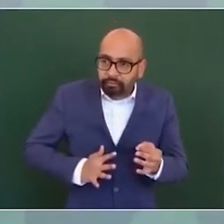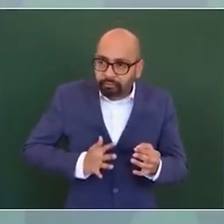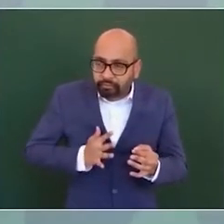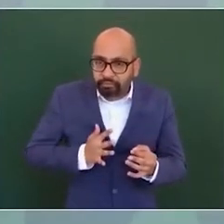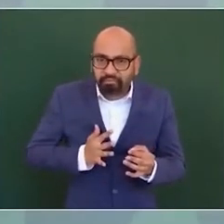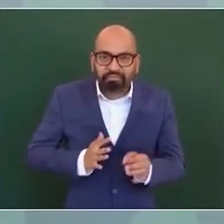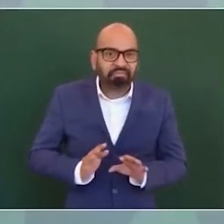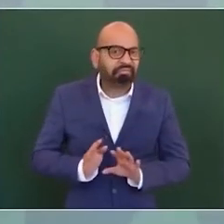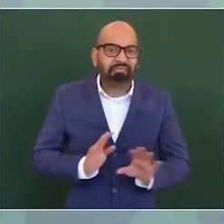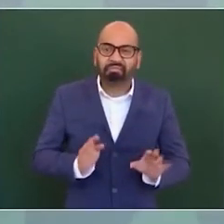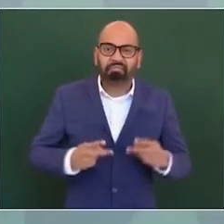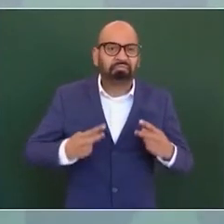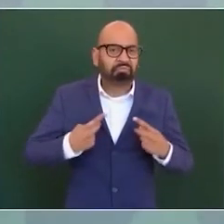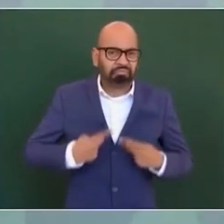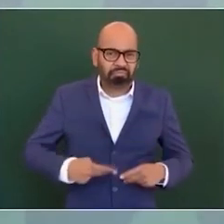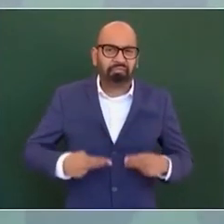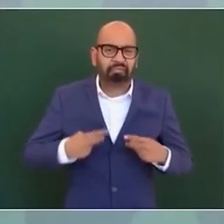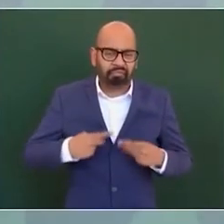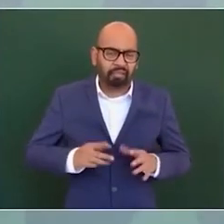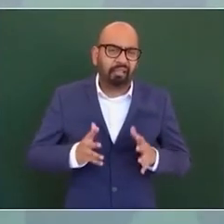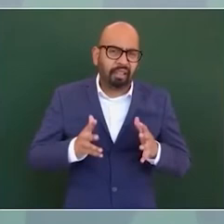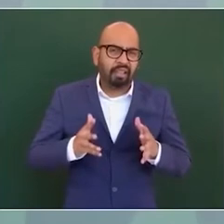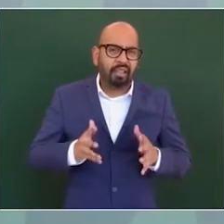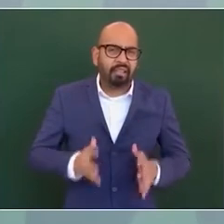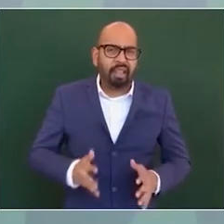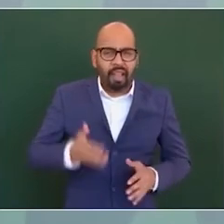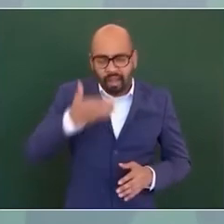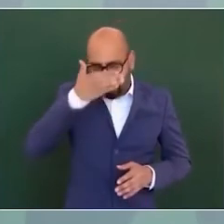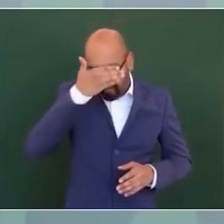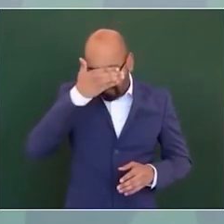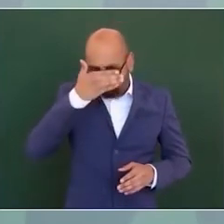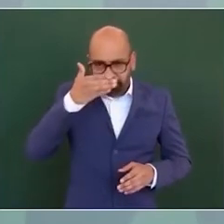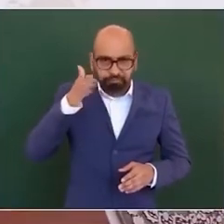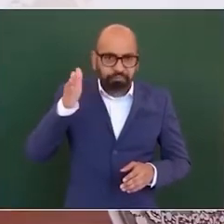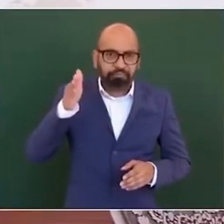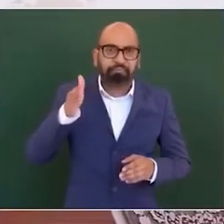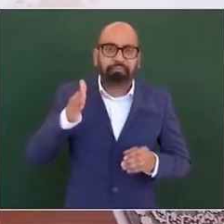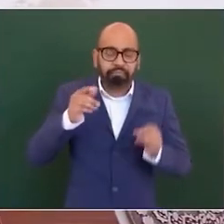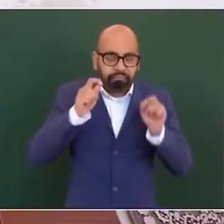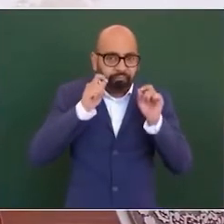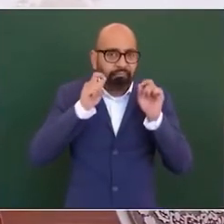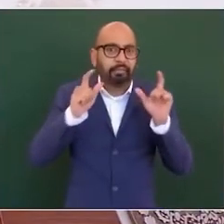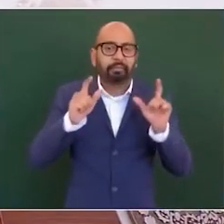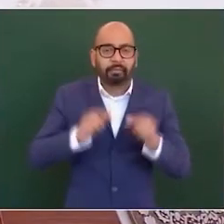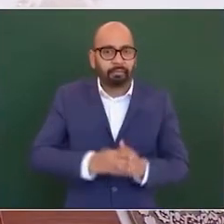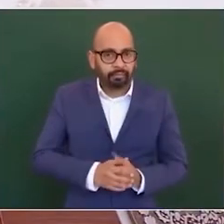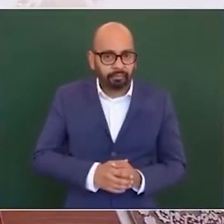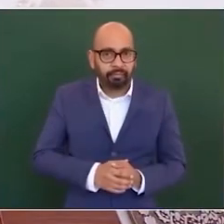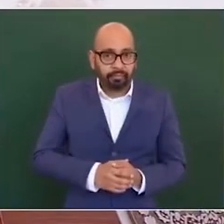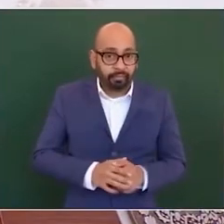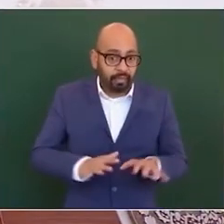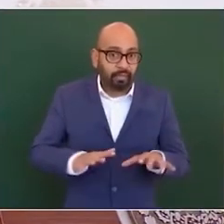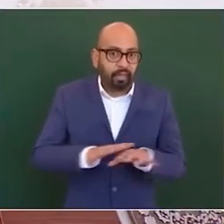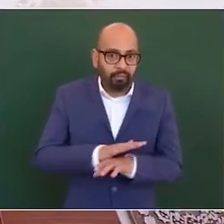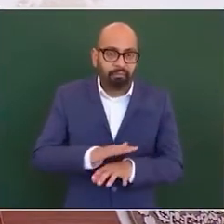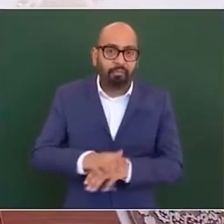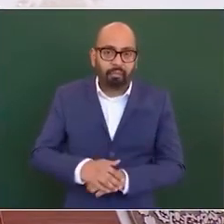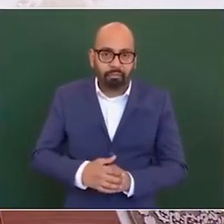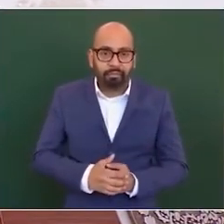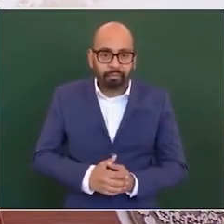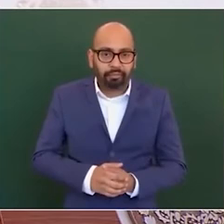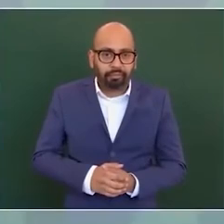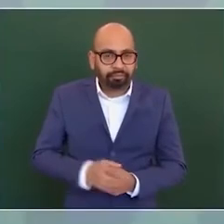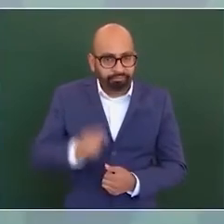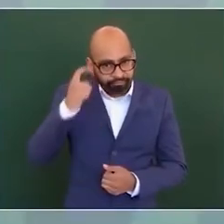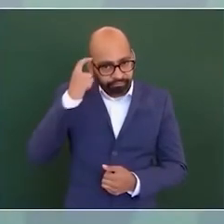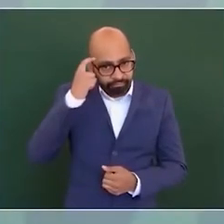está muy avispado, muy despierto, es mucha pieza. Ese es el gran cambio que ha habido en los últimos tiempos, cambio